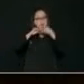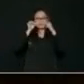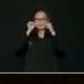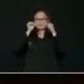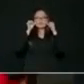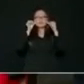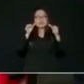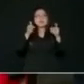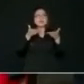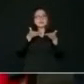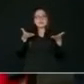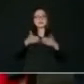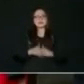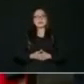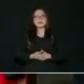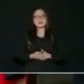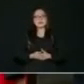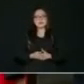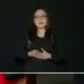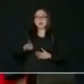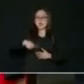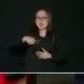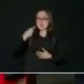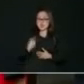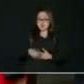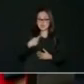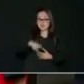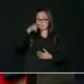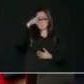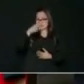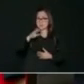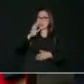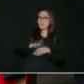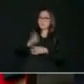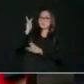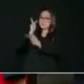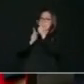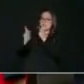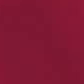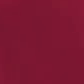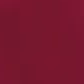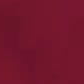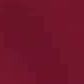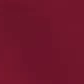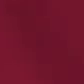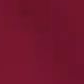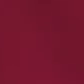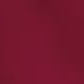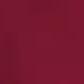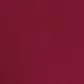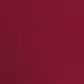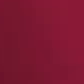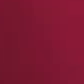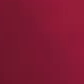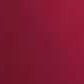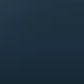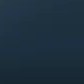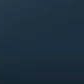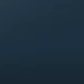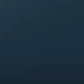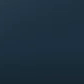tampoco vamos a endeudar al país cuarta mentira